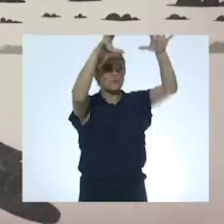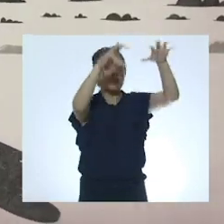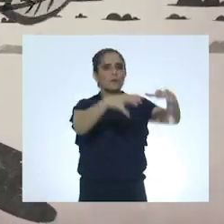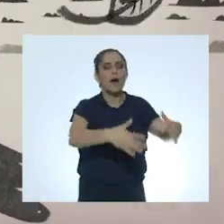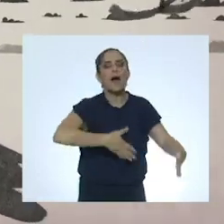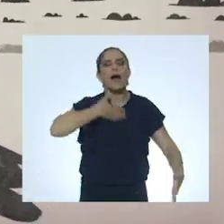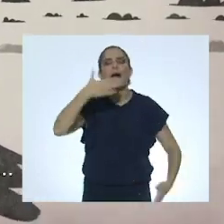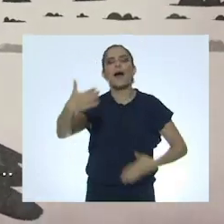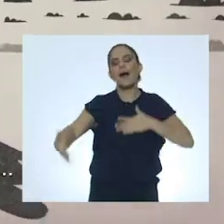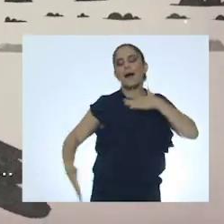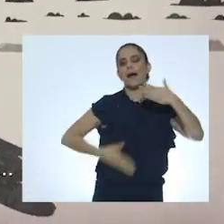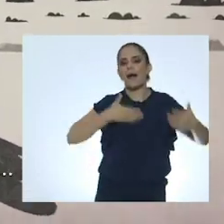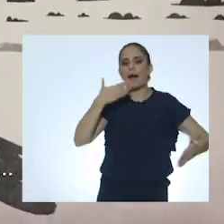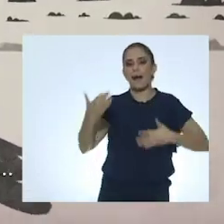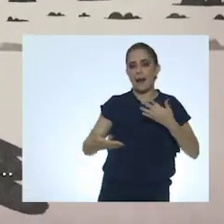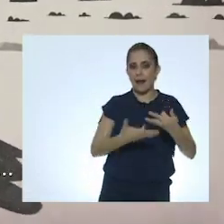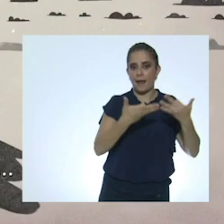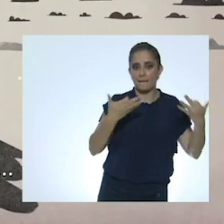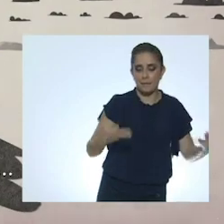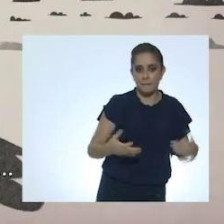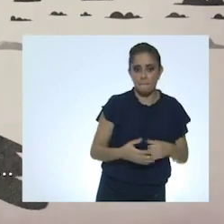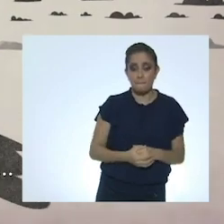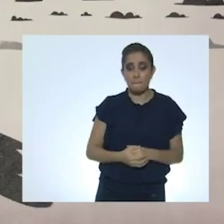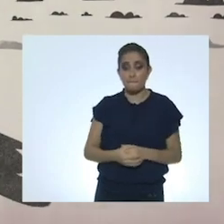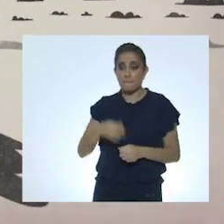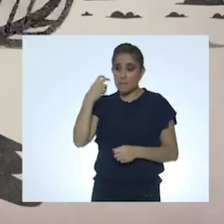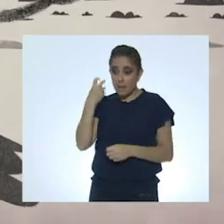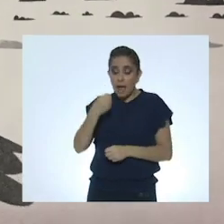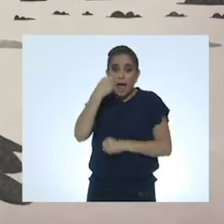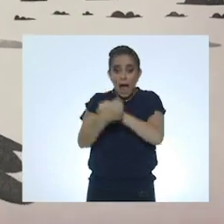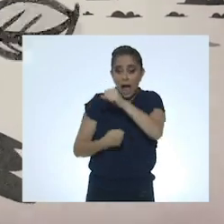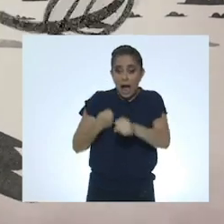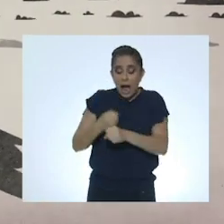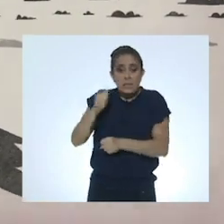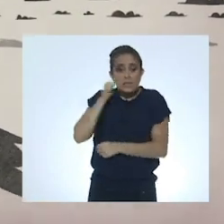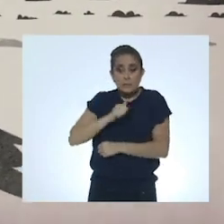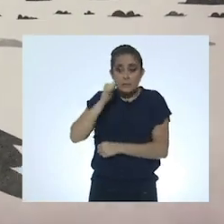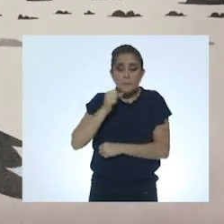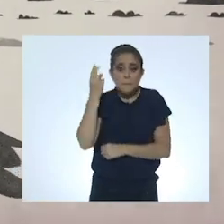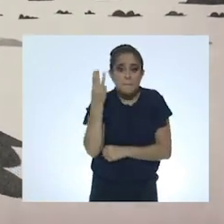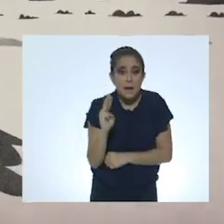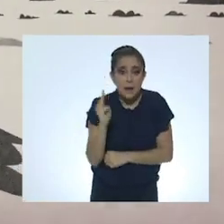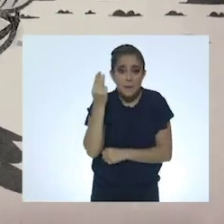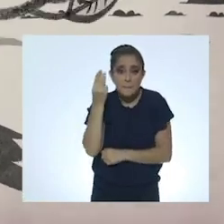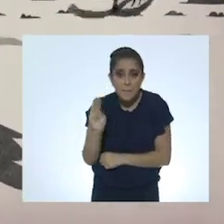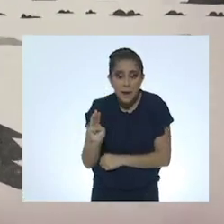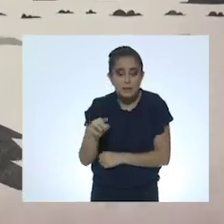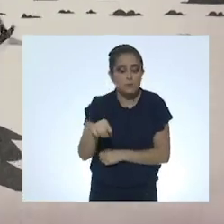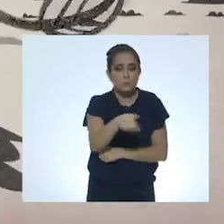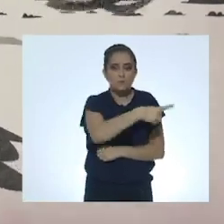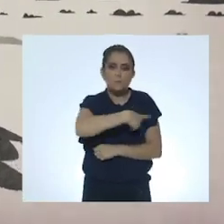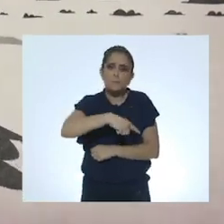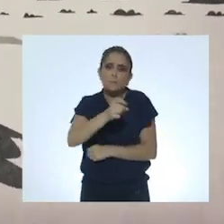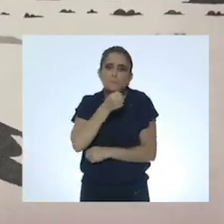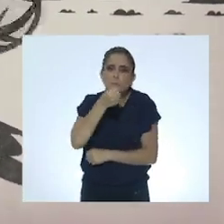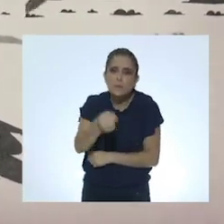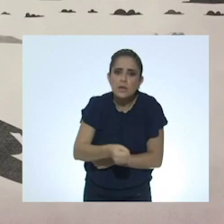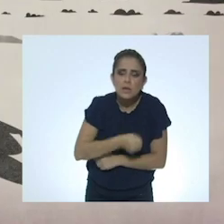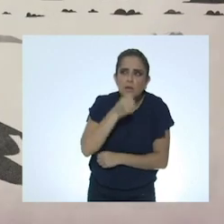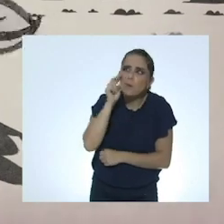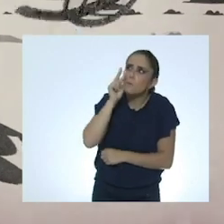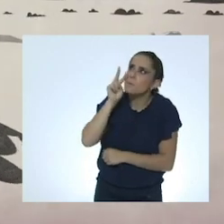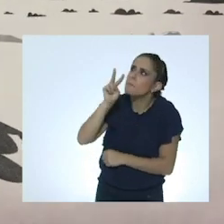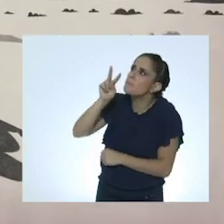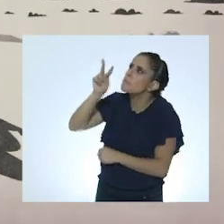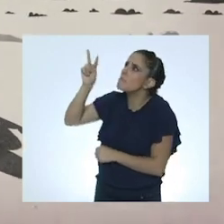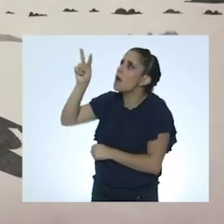Guasayanna. La seta yuba be umayula, grabi nigola ruyajika giba. La cadinde